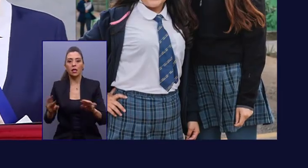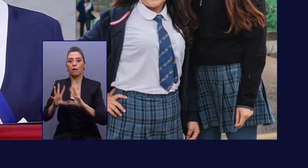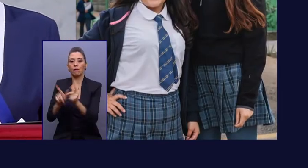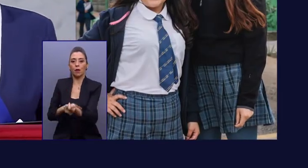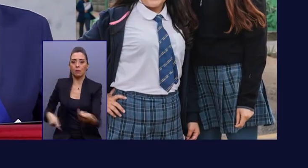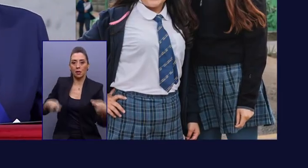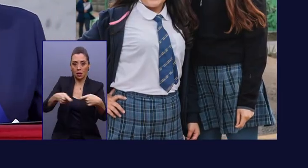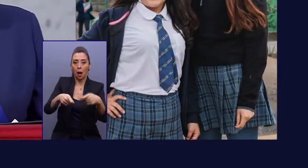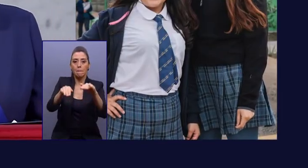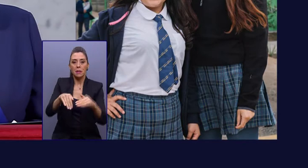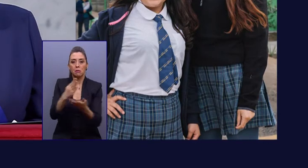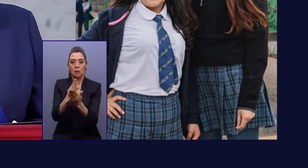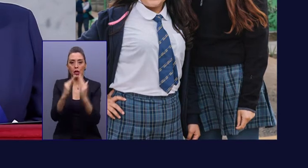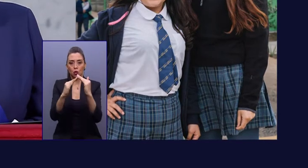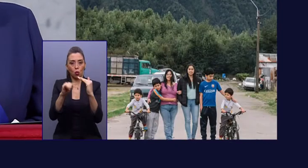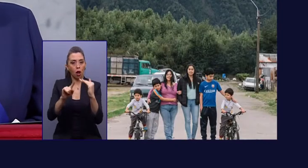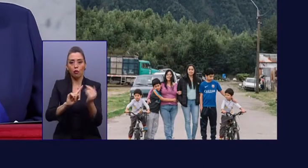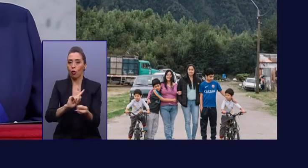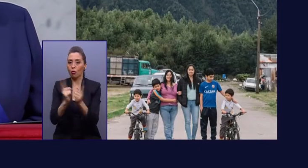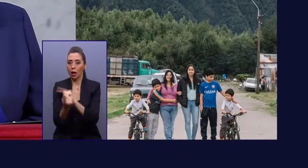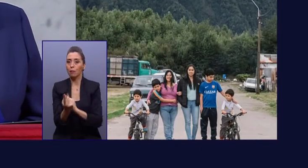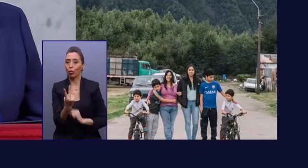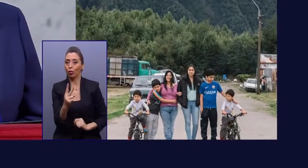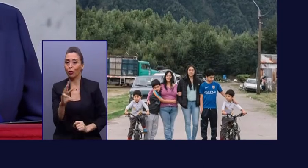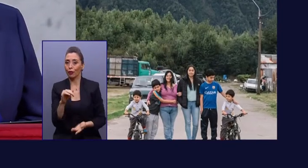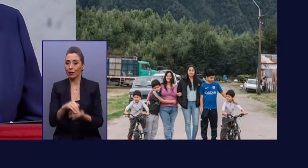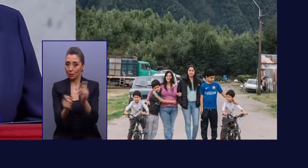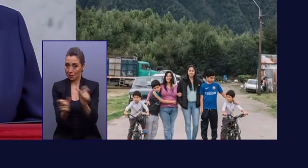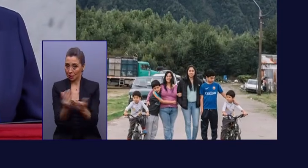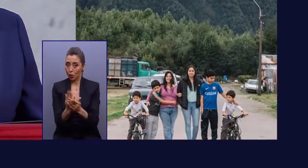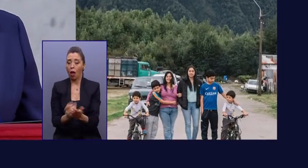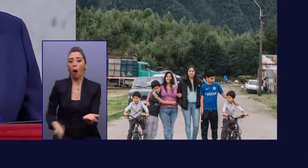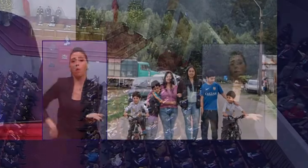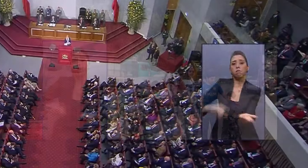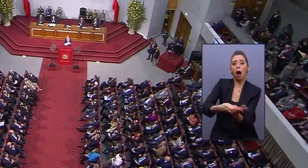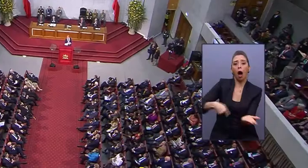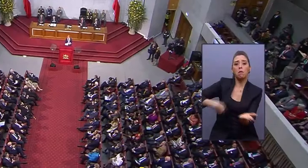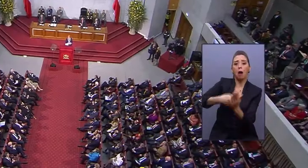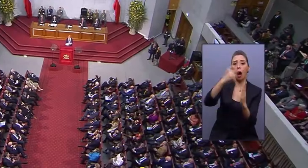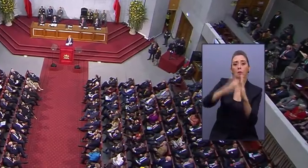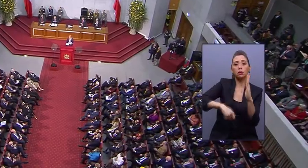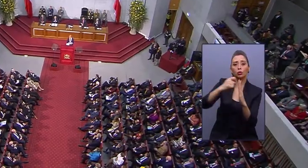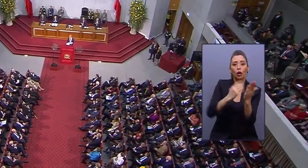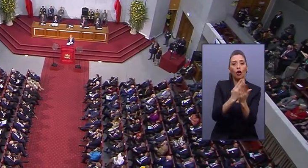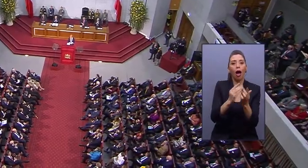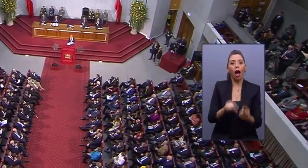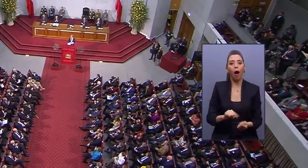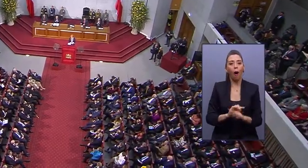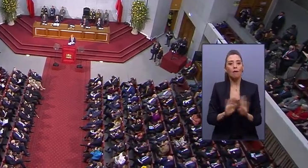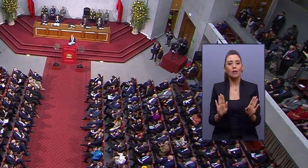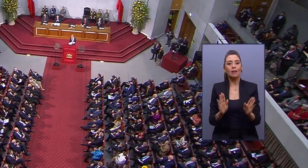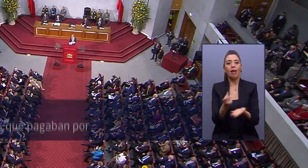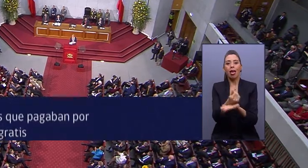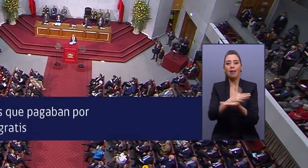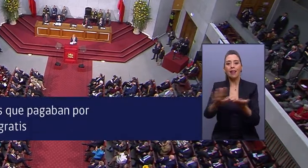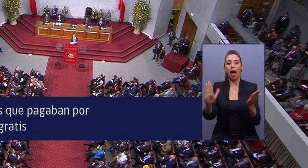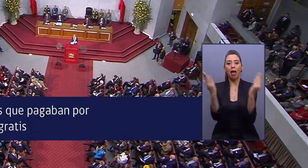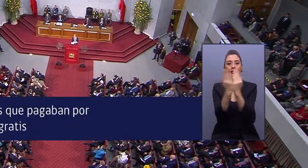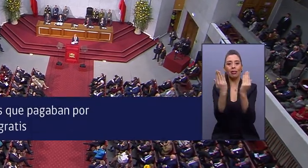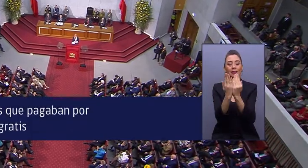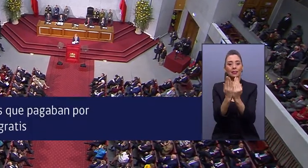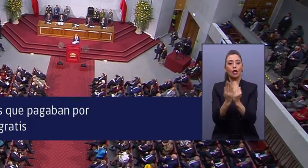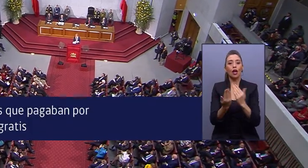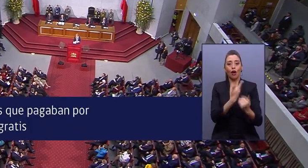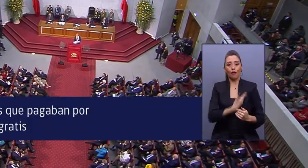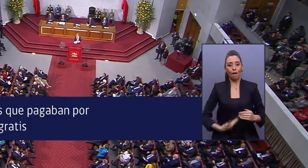de establecimiento, más de 290.000 escolares que pagaban por su colegio hoy estudian gratis. Y al final del